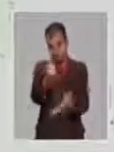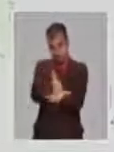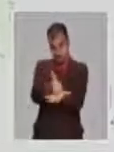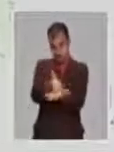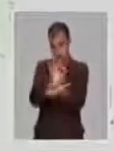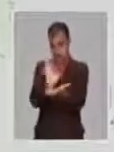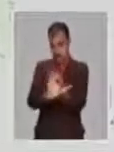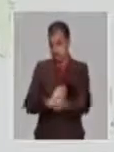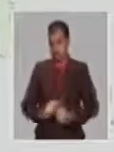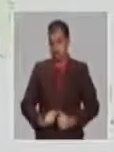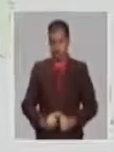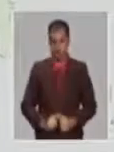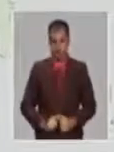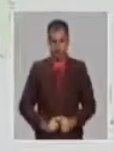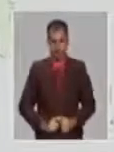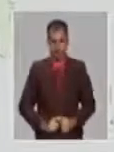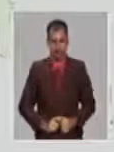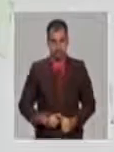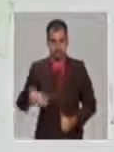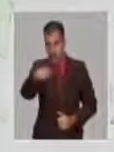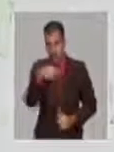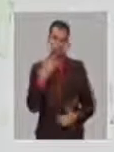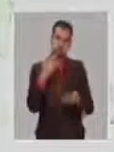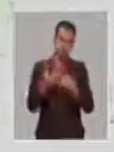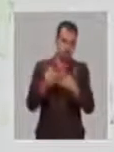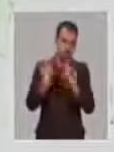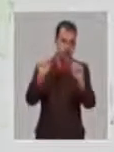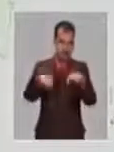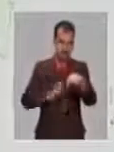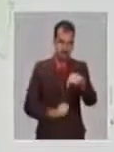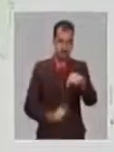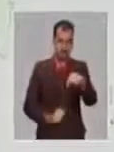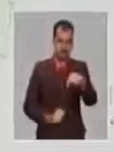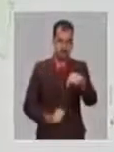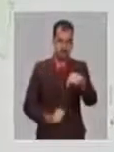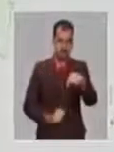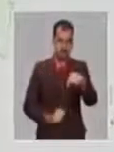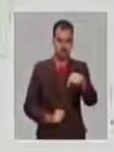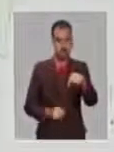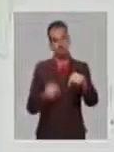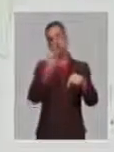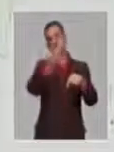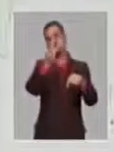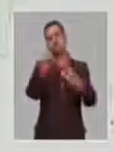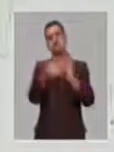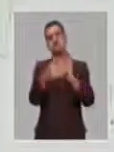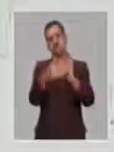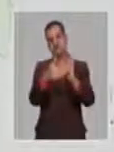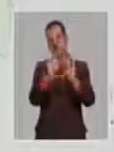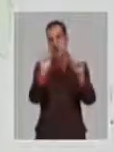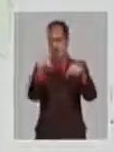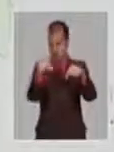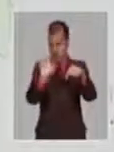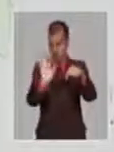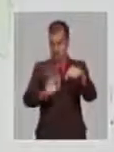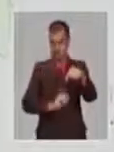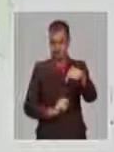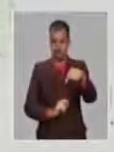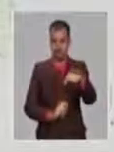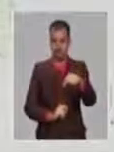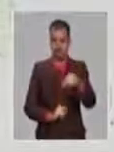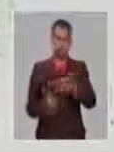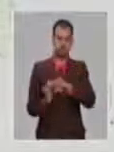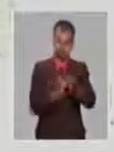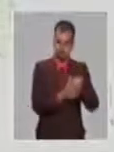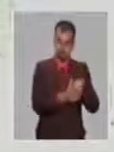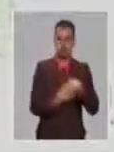territorio de ese municipio, y tenemos previsto que sean 12.000 individuos en esa área. En